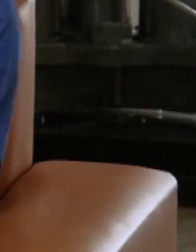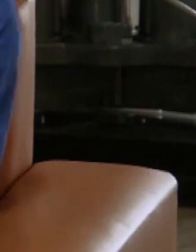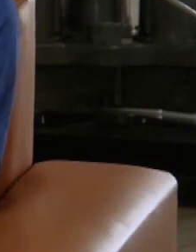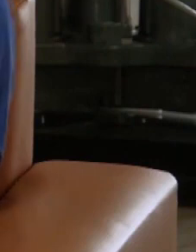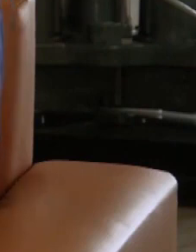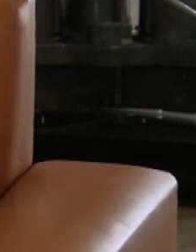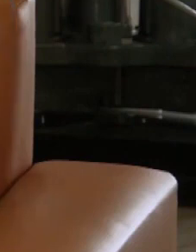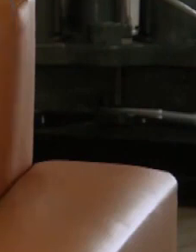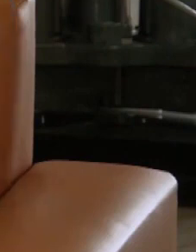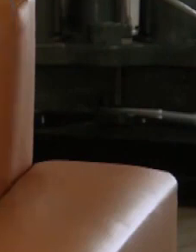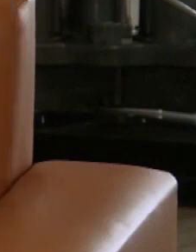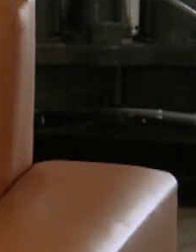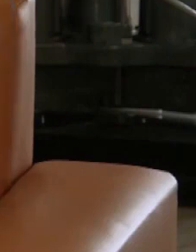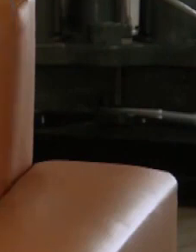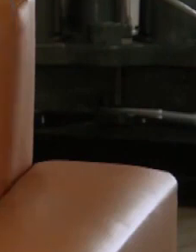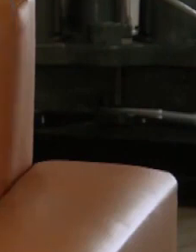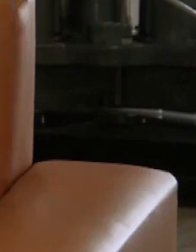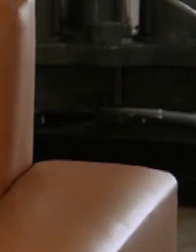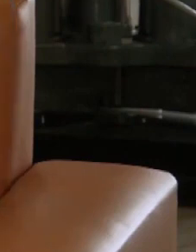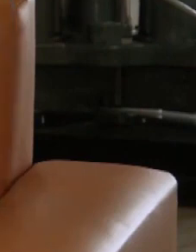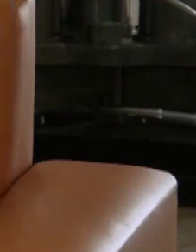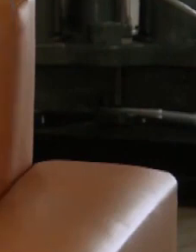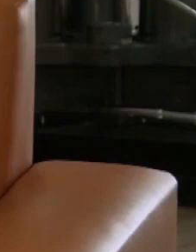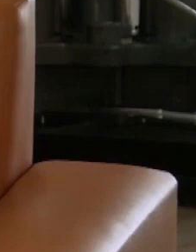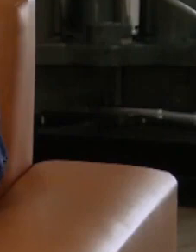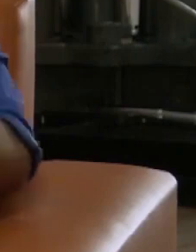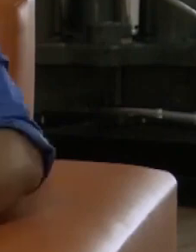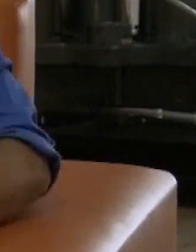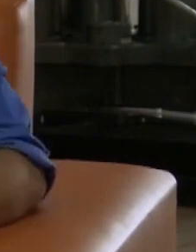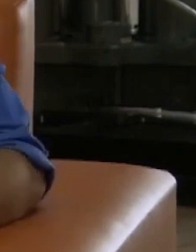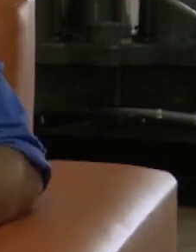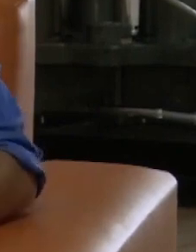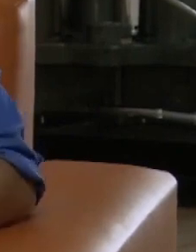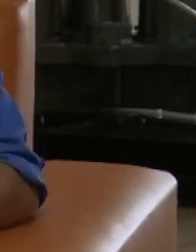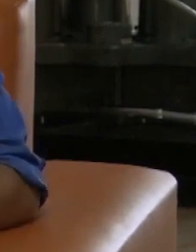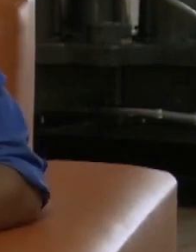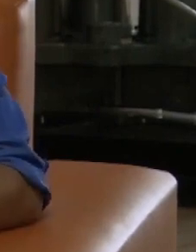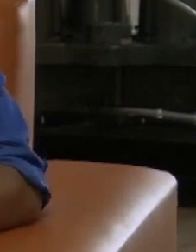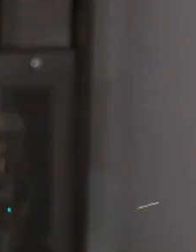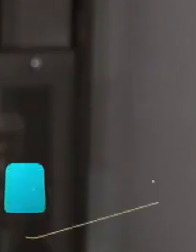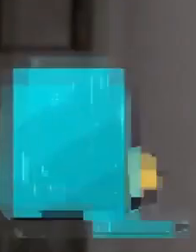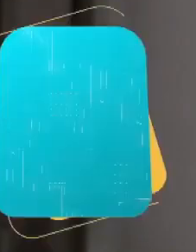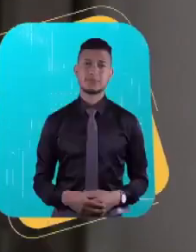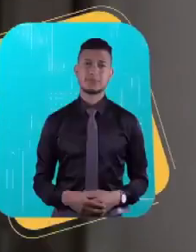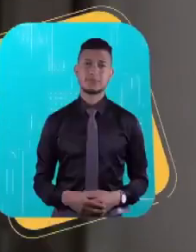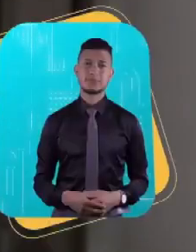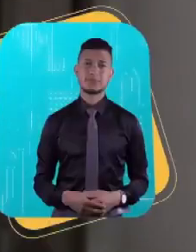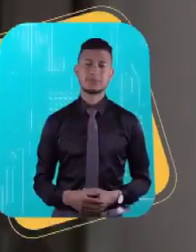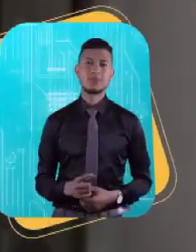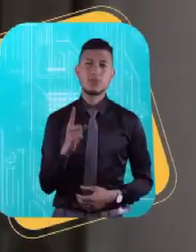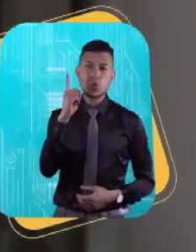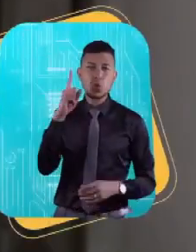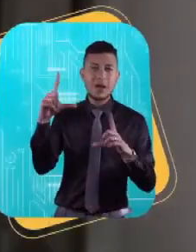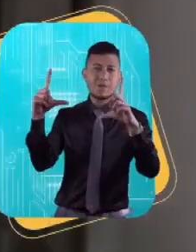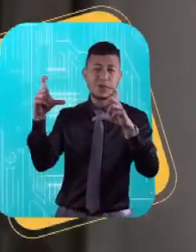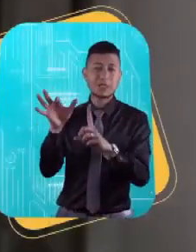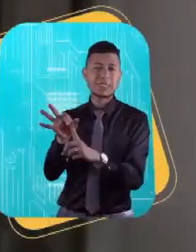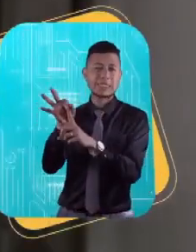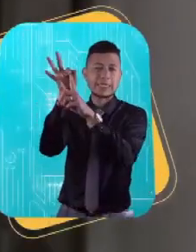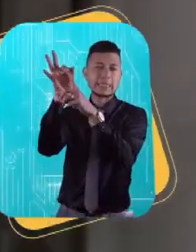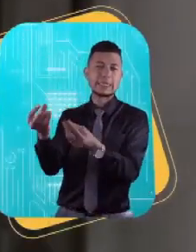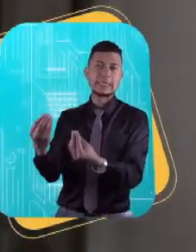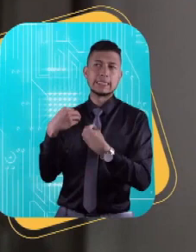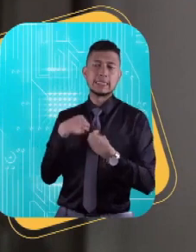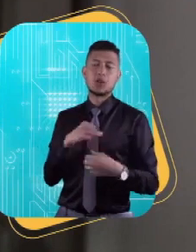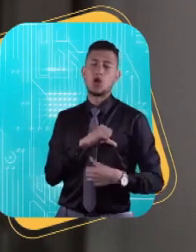Mejor dicho, esa foto que te atormenta. Cuéntanos un poco, por favor. Y tengo una en especial que